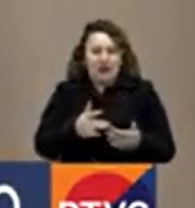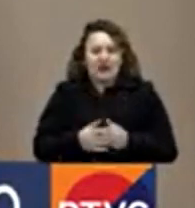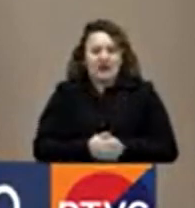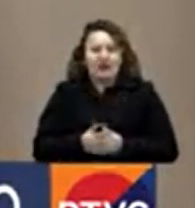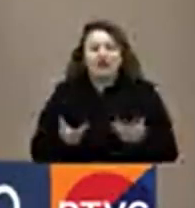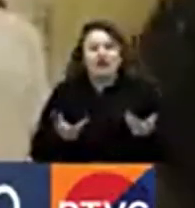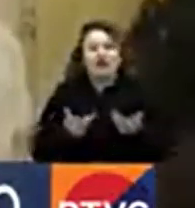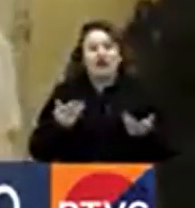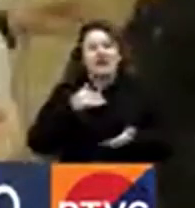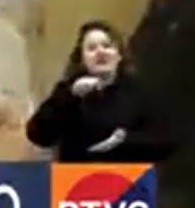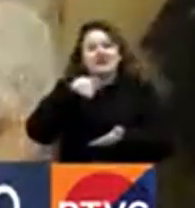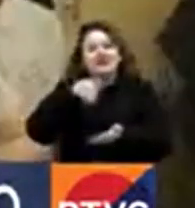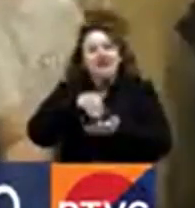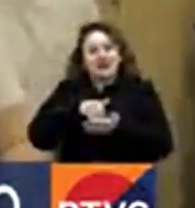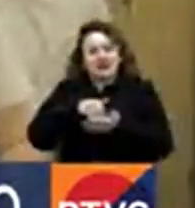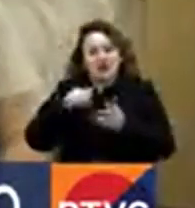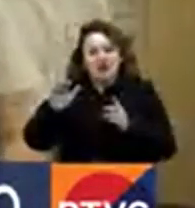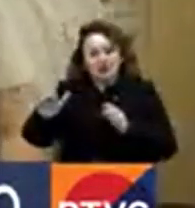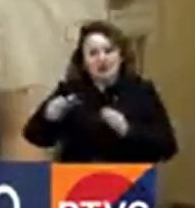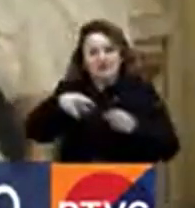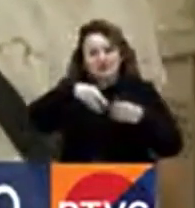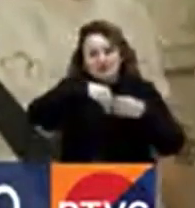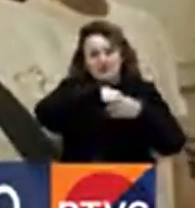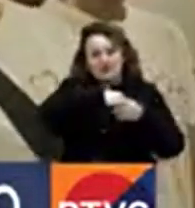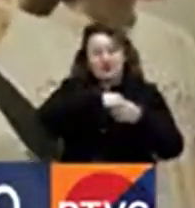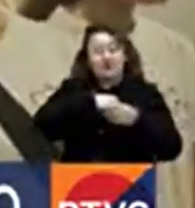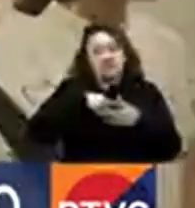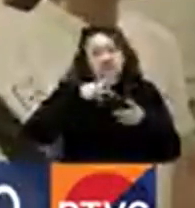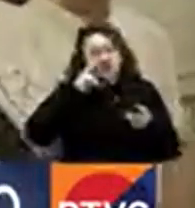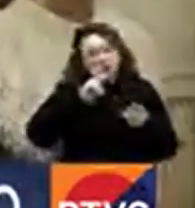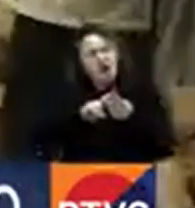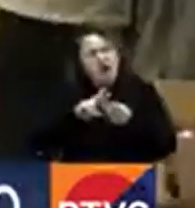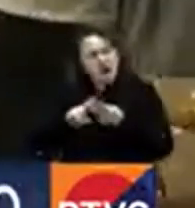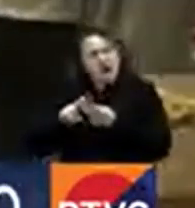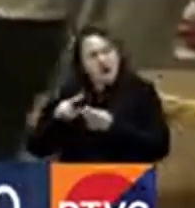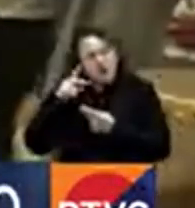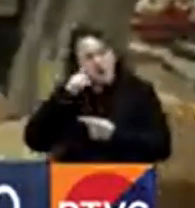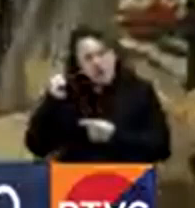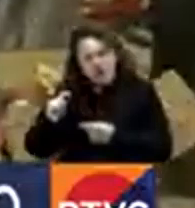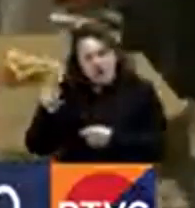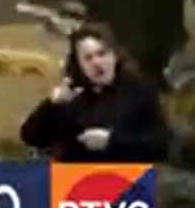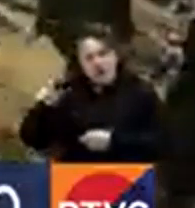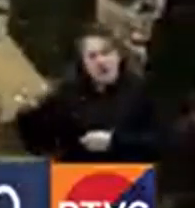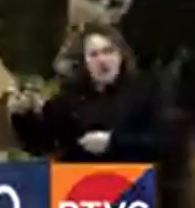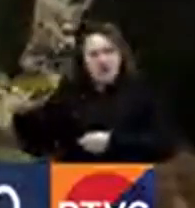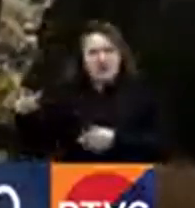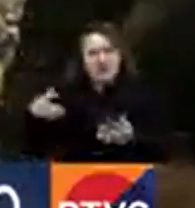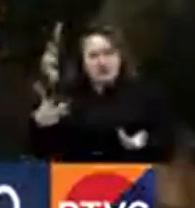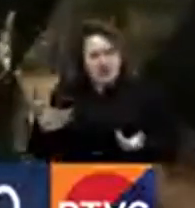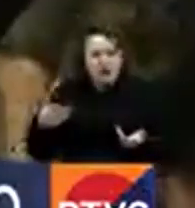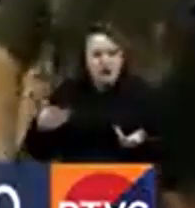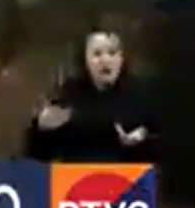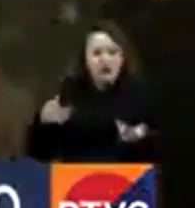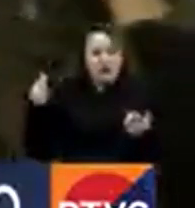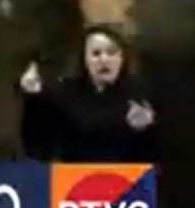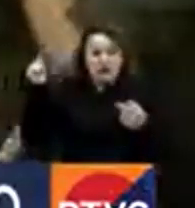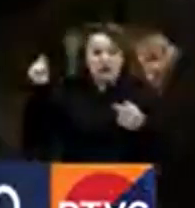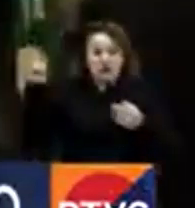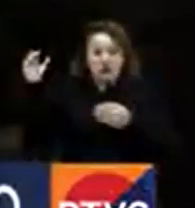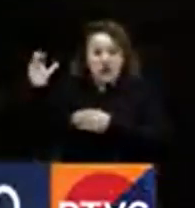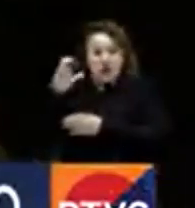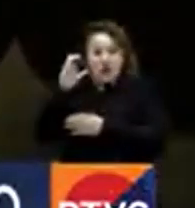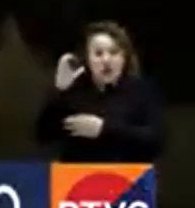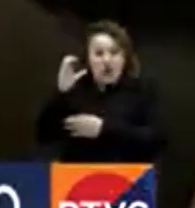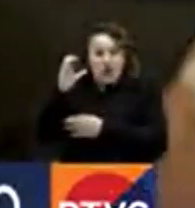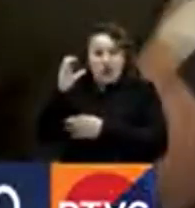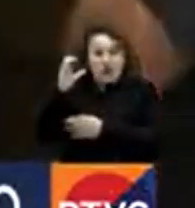de acogida de refugiados. Pude conocer a varios ucranianos que estaban de paso por Polonia y este lugar les